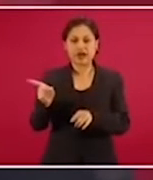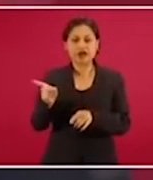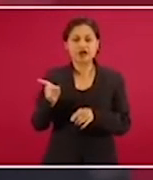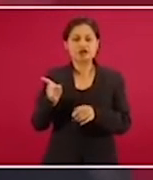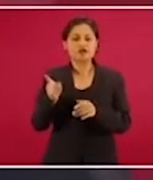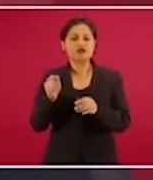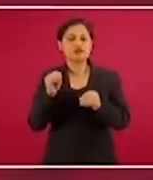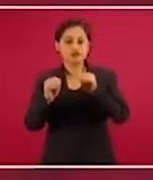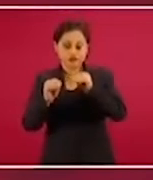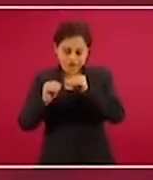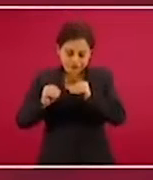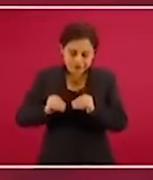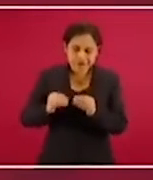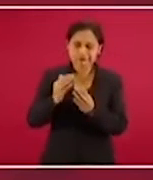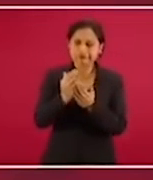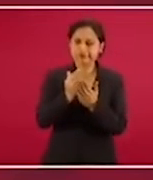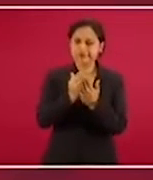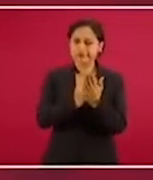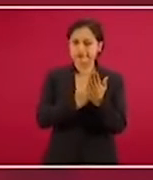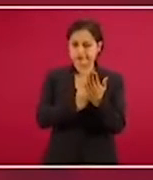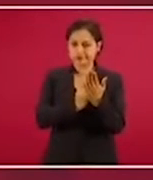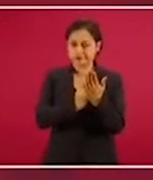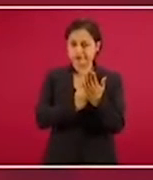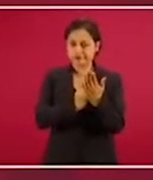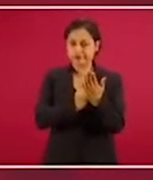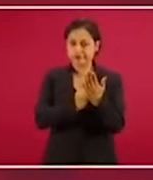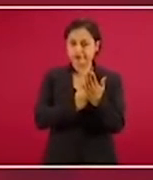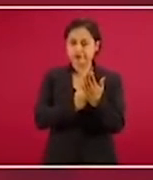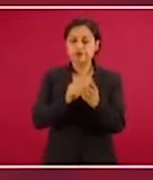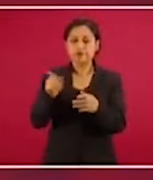tener operando 17